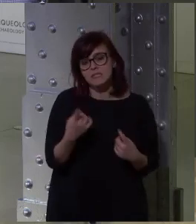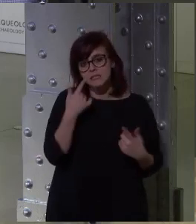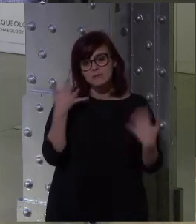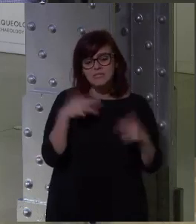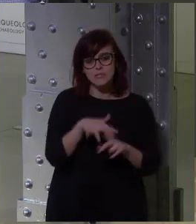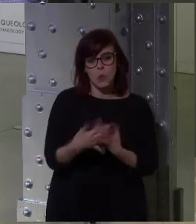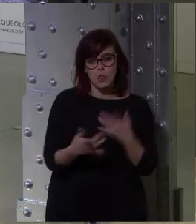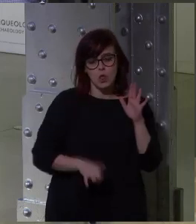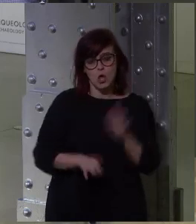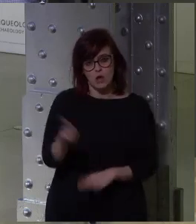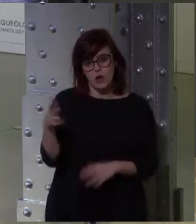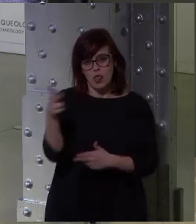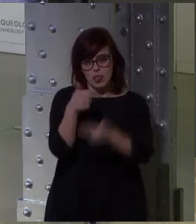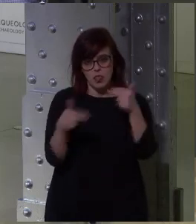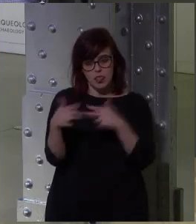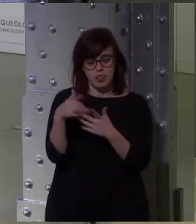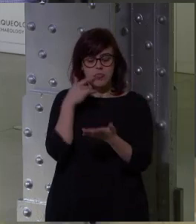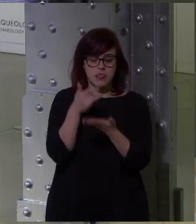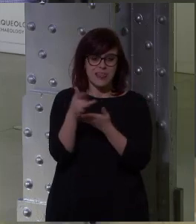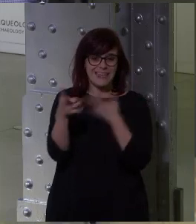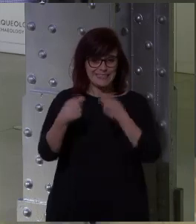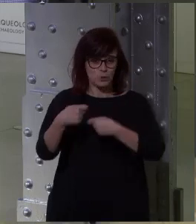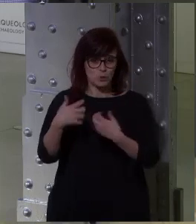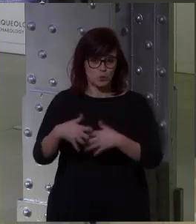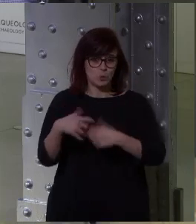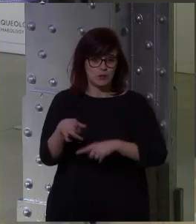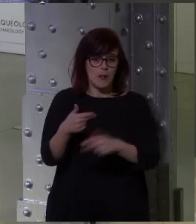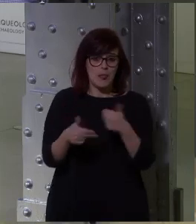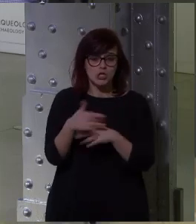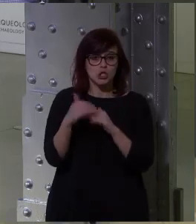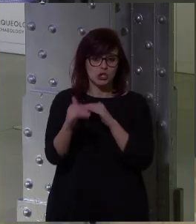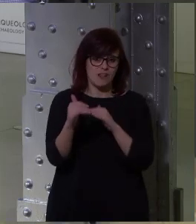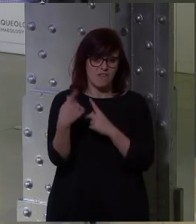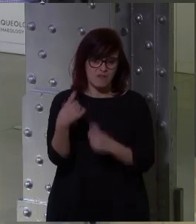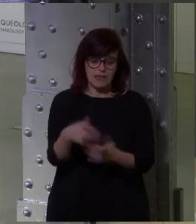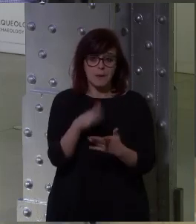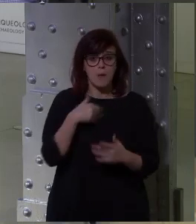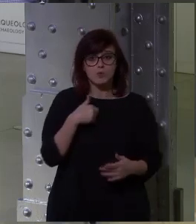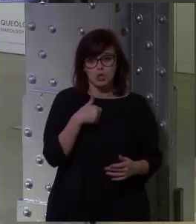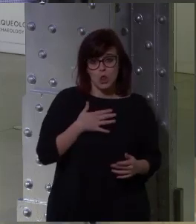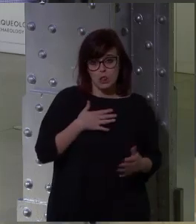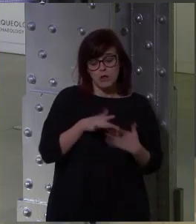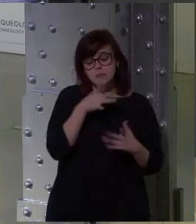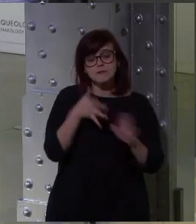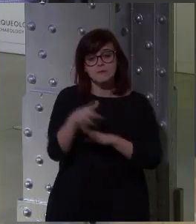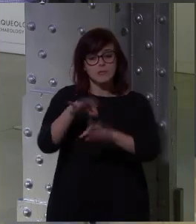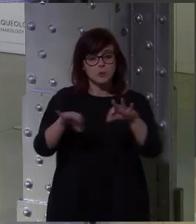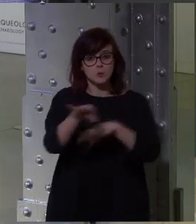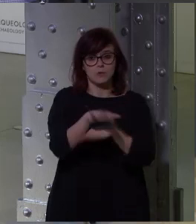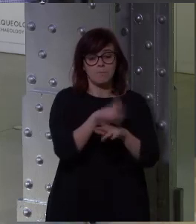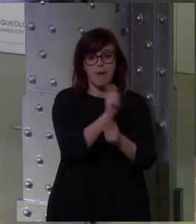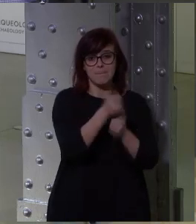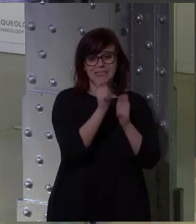por tener una acuicultura sostenible. Desde nuestra posición, nunca va a poder reemplazar a